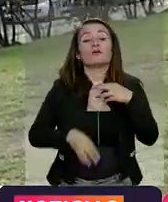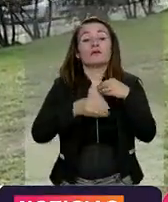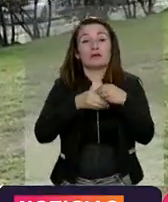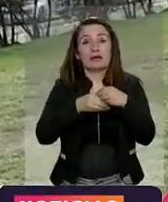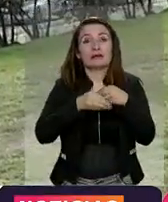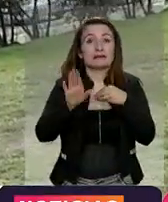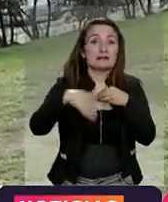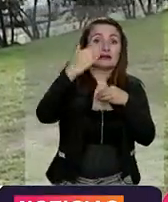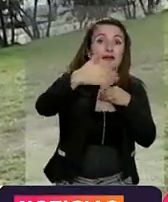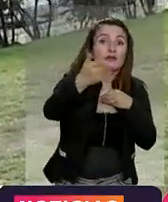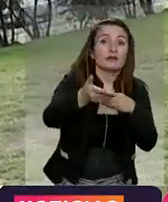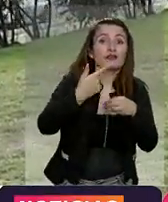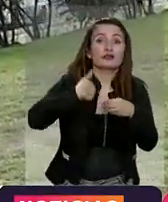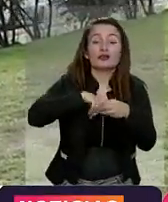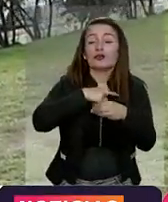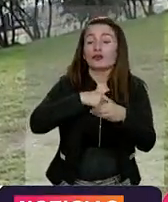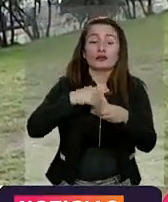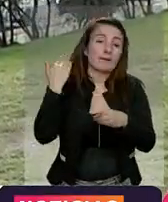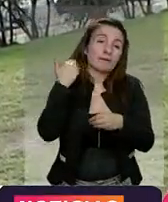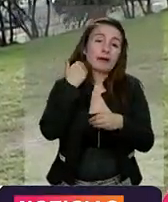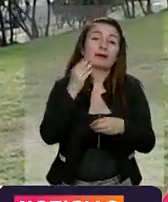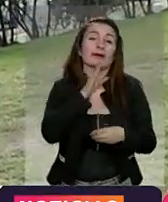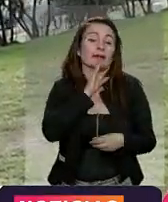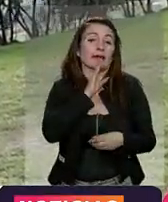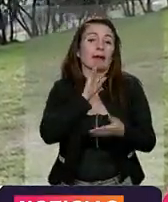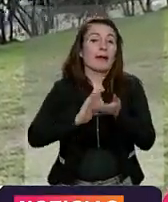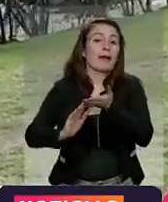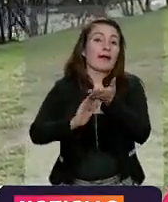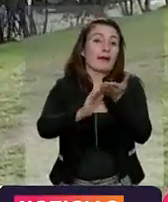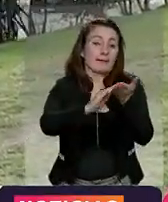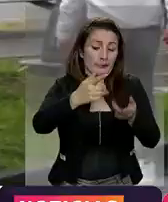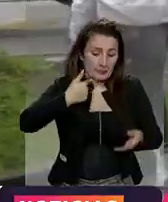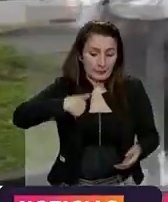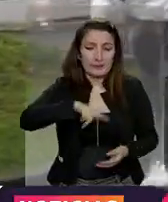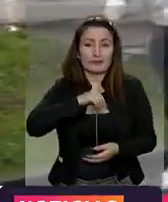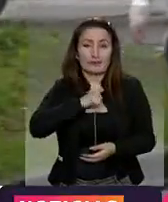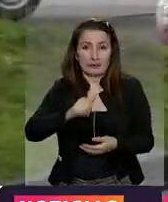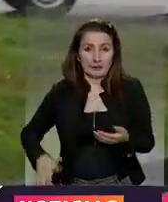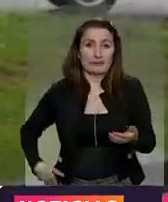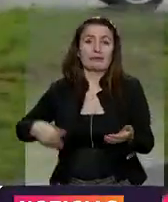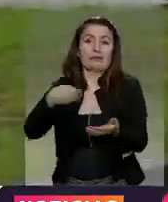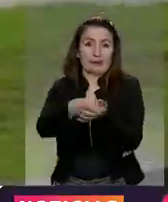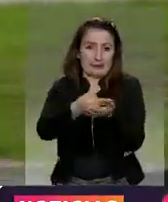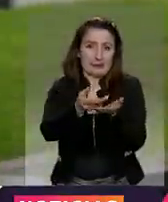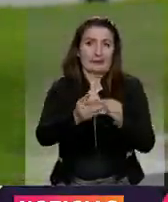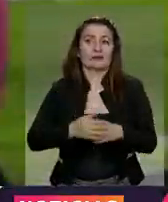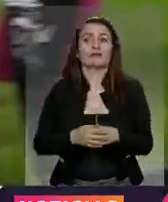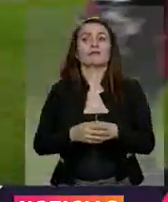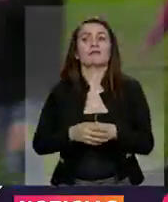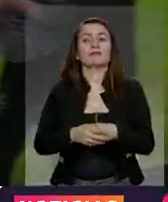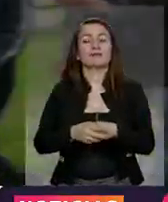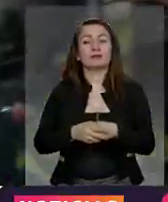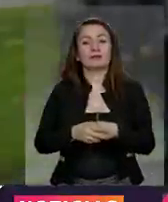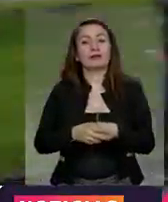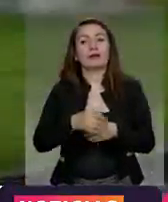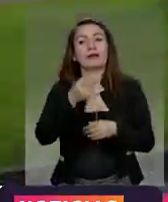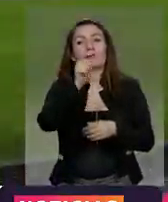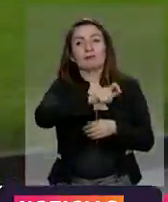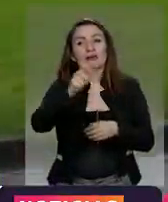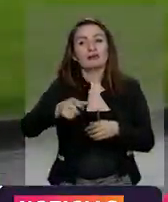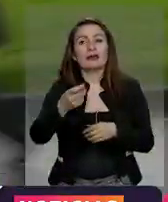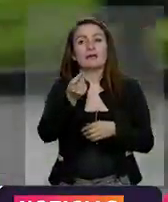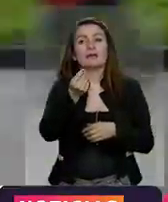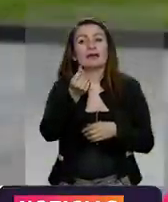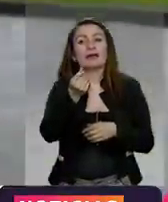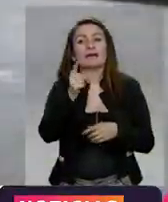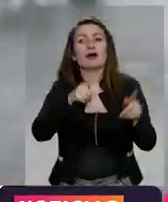más adelante los que vamos a terminar pagando todos estos arreglos de las estaciones somos nosotros. La falta del servicio también perjudica la economía de los ciudadanos, puesto